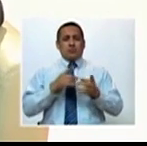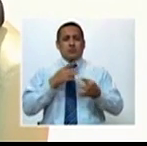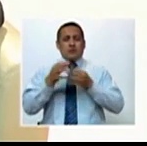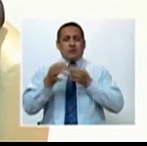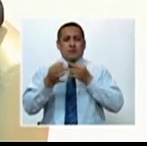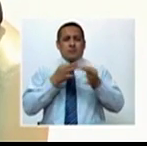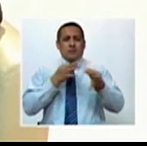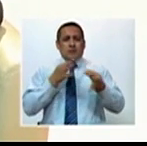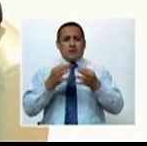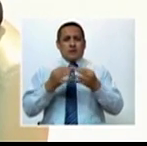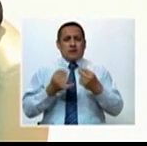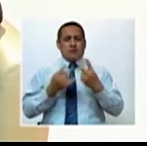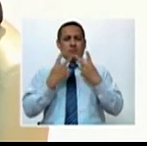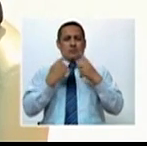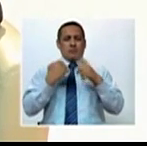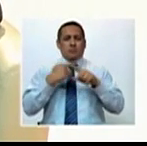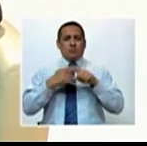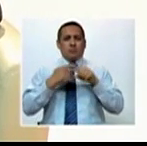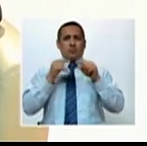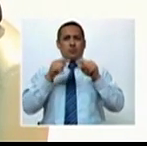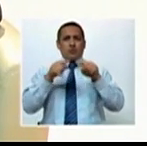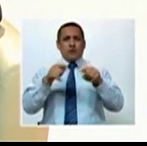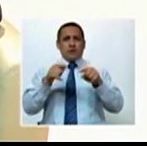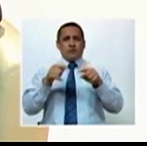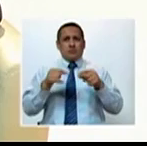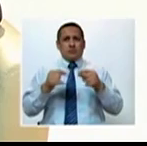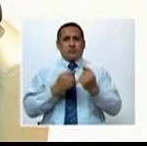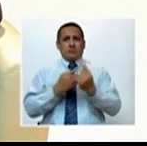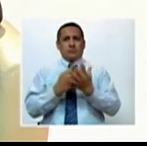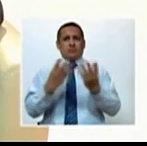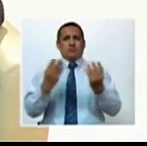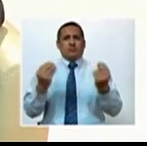justamente por eso de que